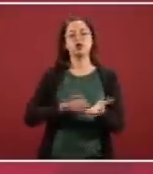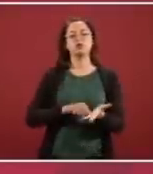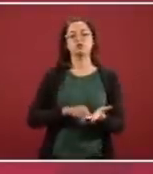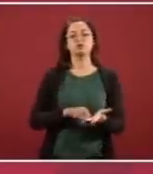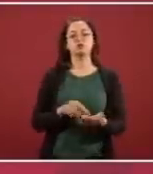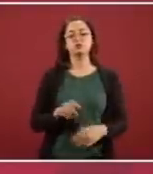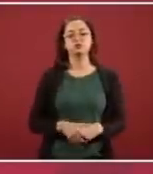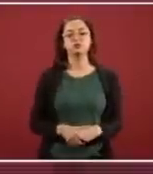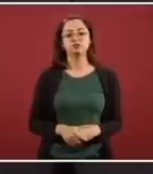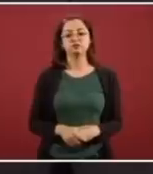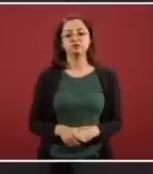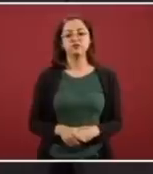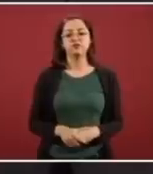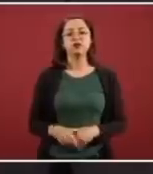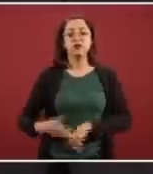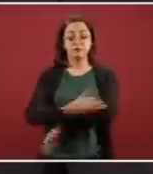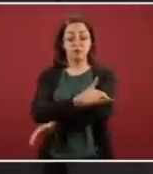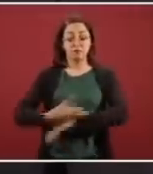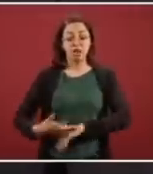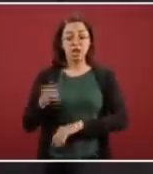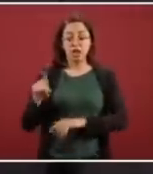con la familia de